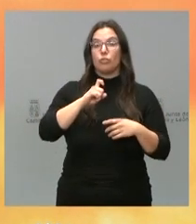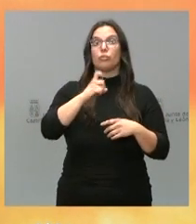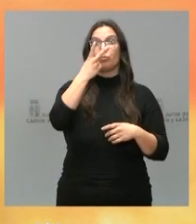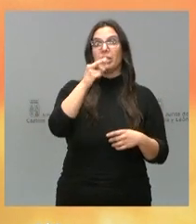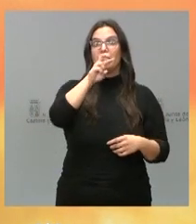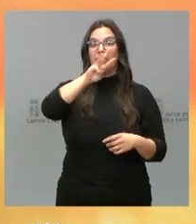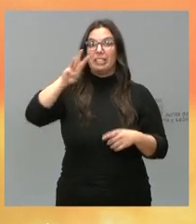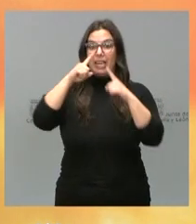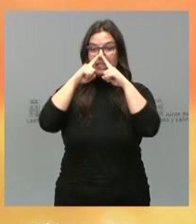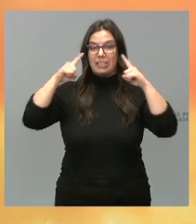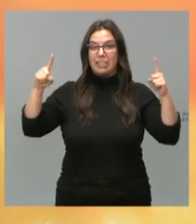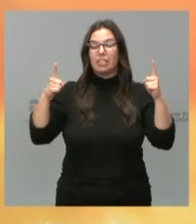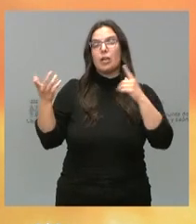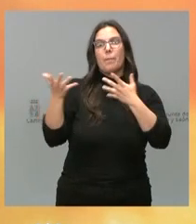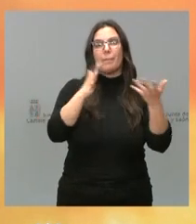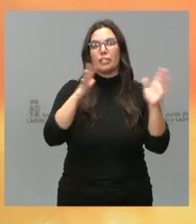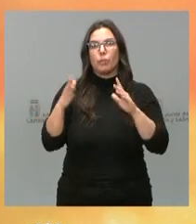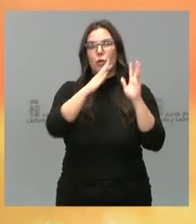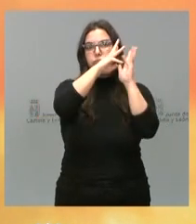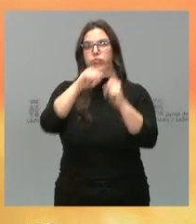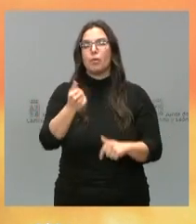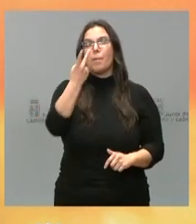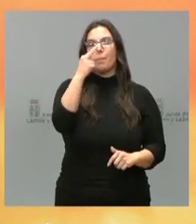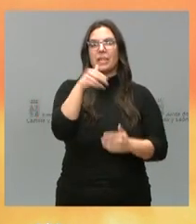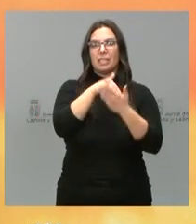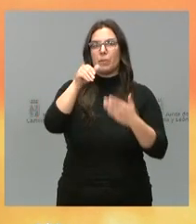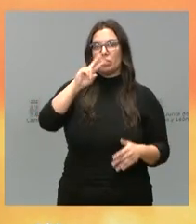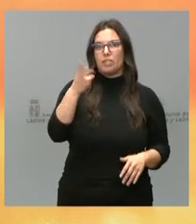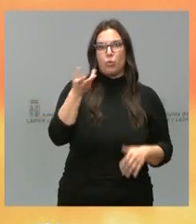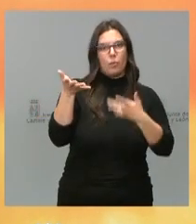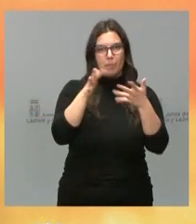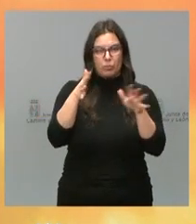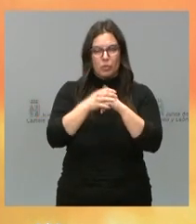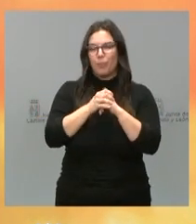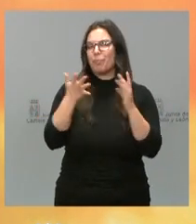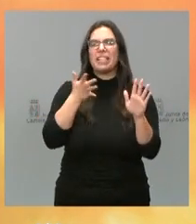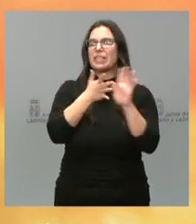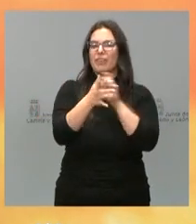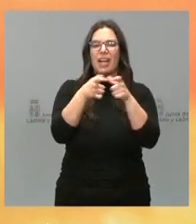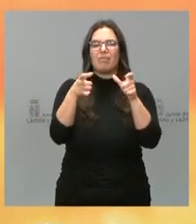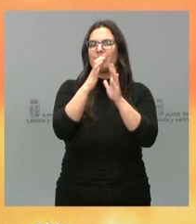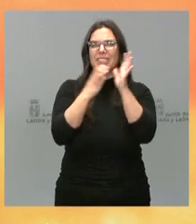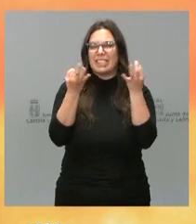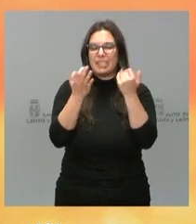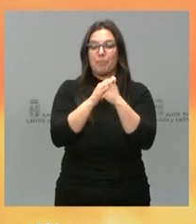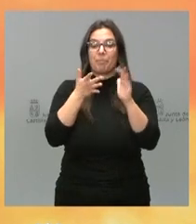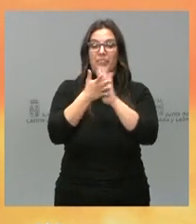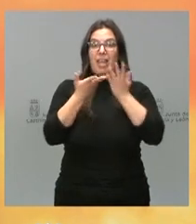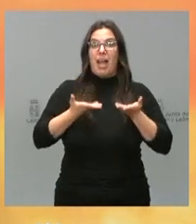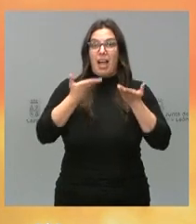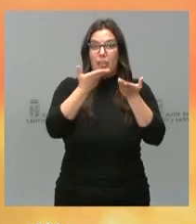en torno a 20 millones de euros aproximadamente En qué consiste esto es una ayuda